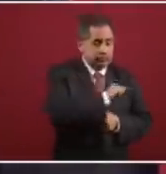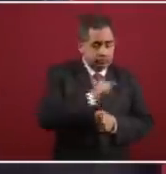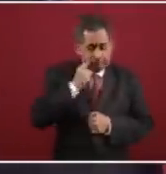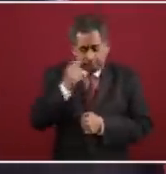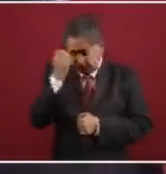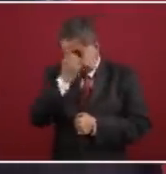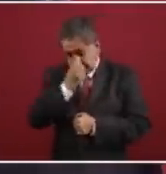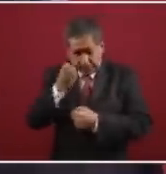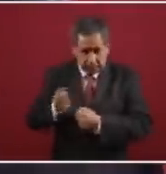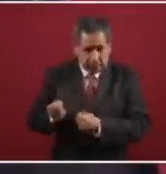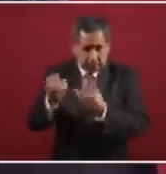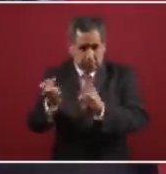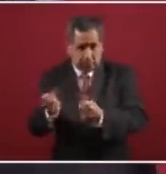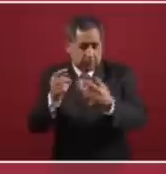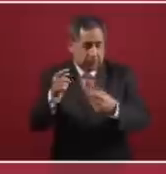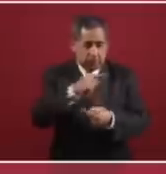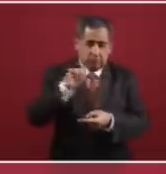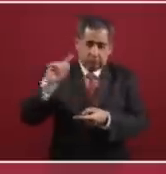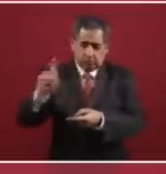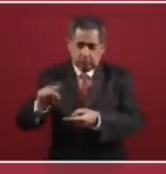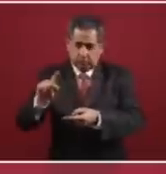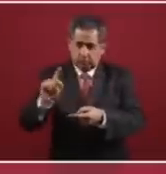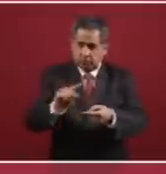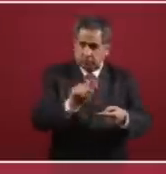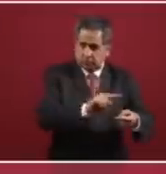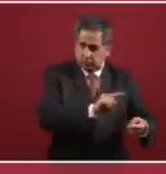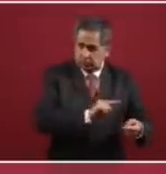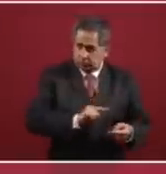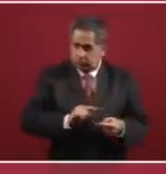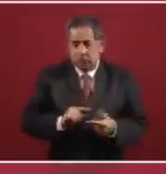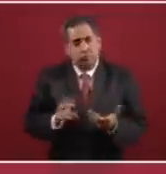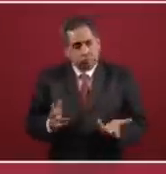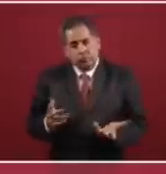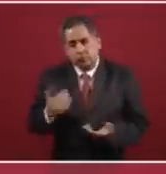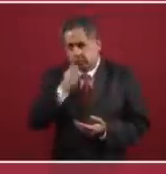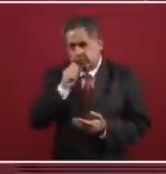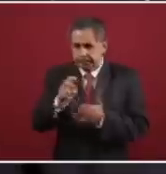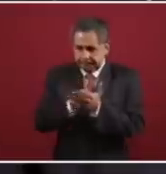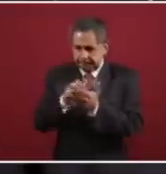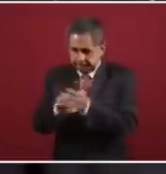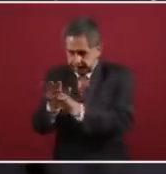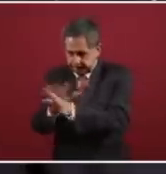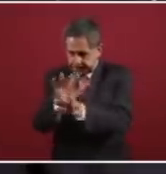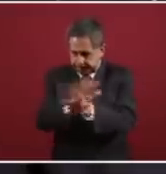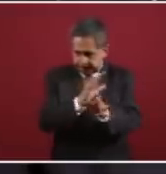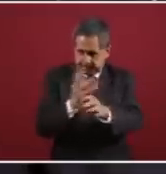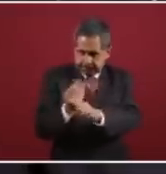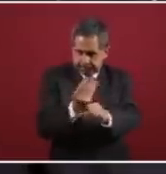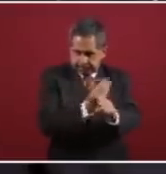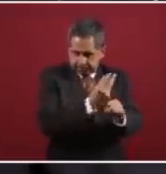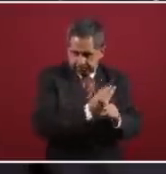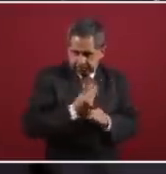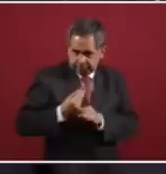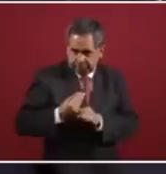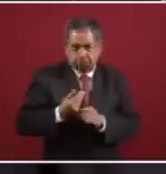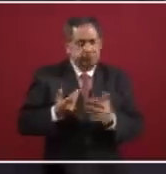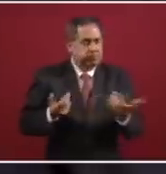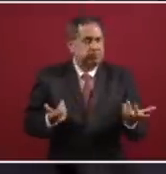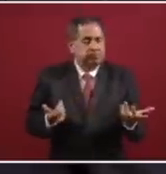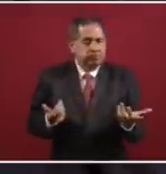y ir haciendo todos los ajustes y